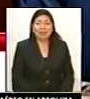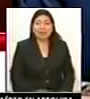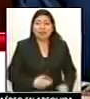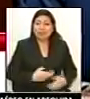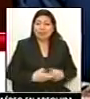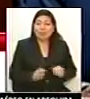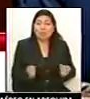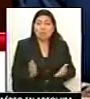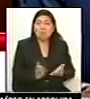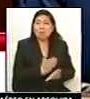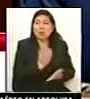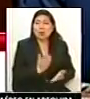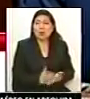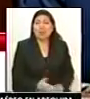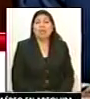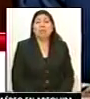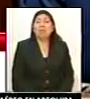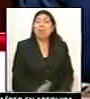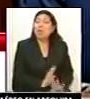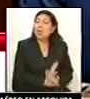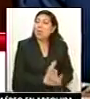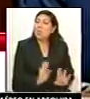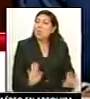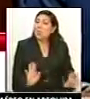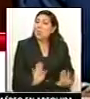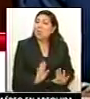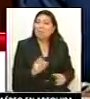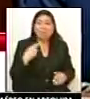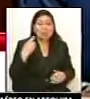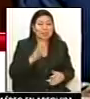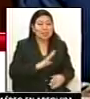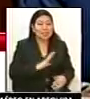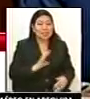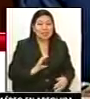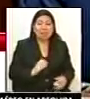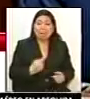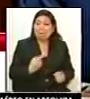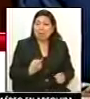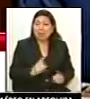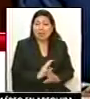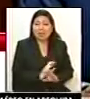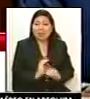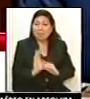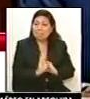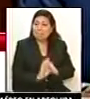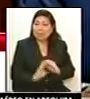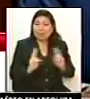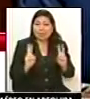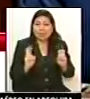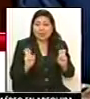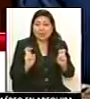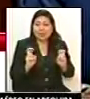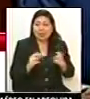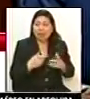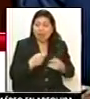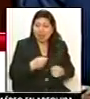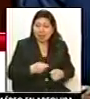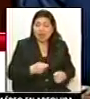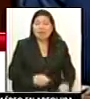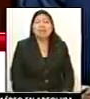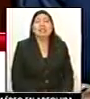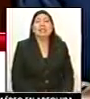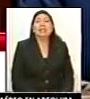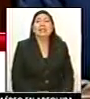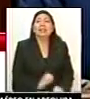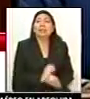un conflicto. Entonces no hay ninguna política de Estado, ni para proteger el tema pecuario, agrario,